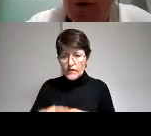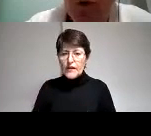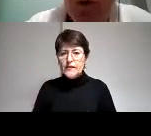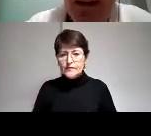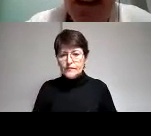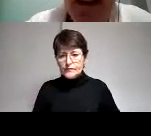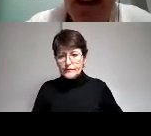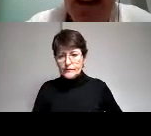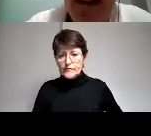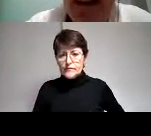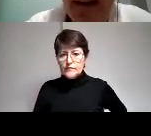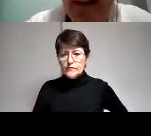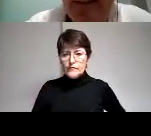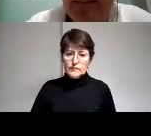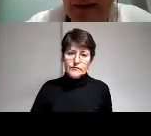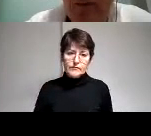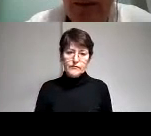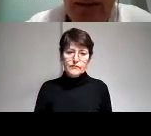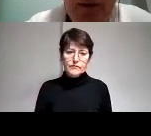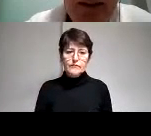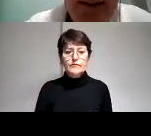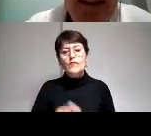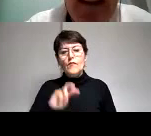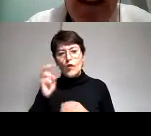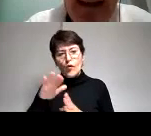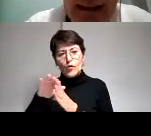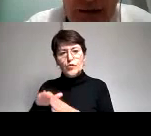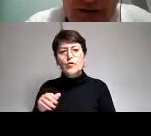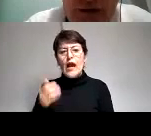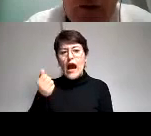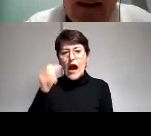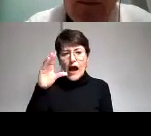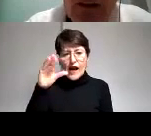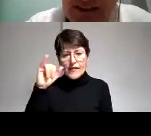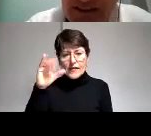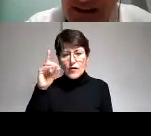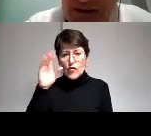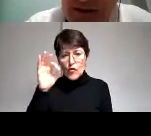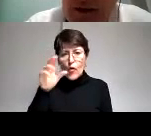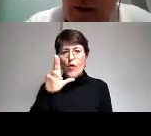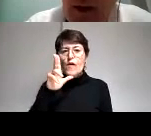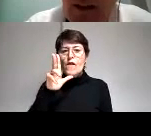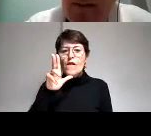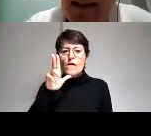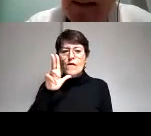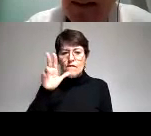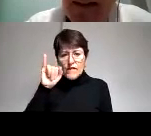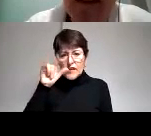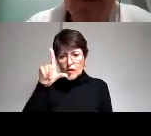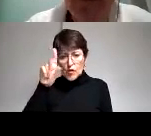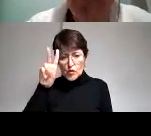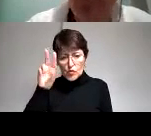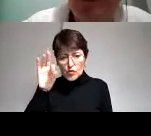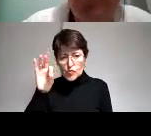el Rhamnosus tiene un papel importante. El Acidophilus es muy resistente al ácido del estómago, a las sales biliares y a las